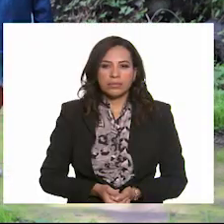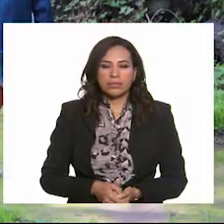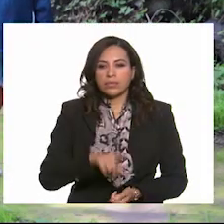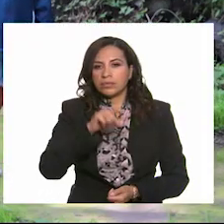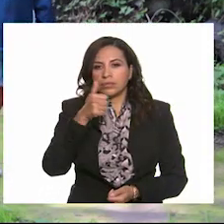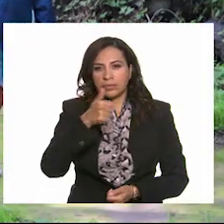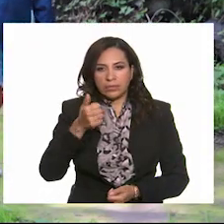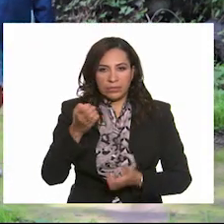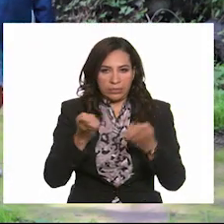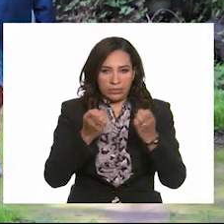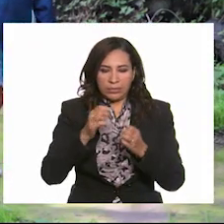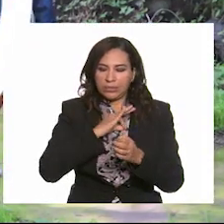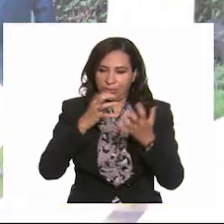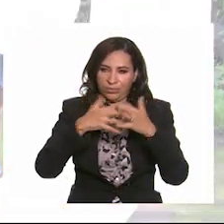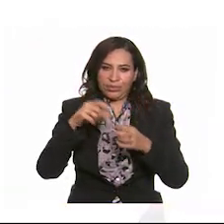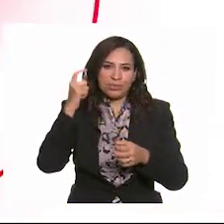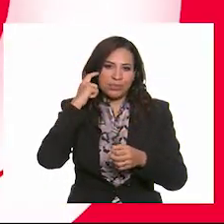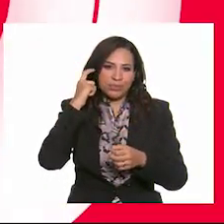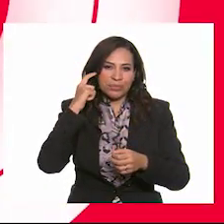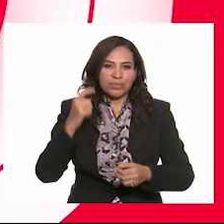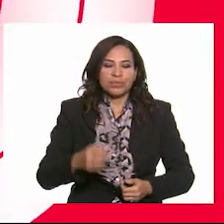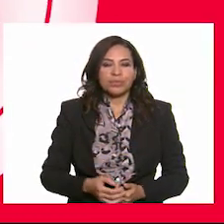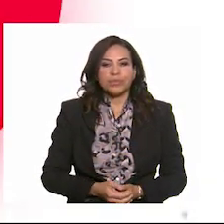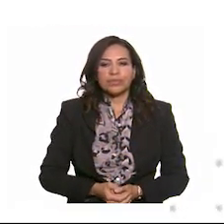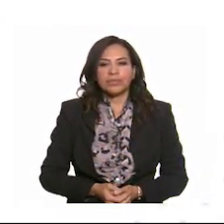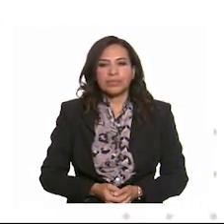cada pausa, activa tu mente.